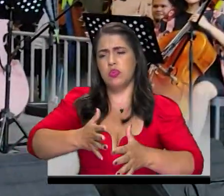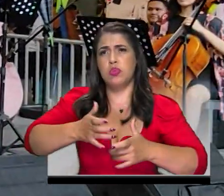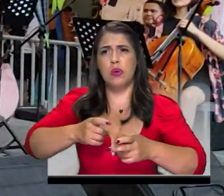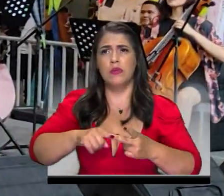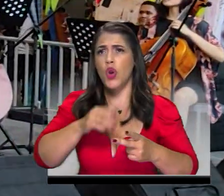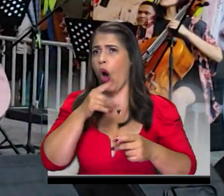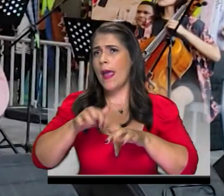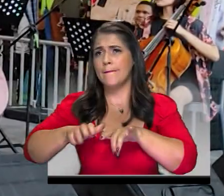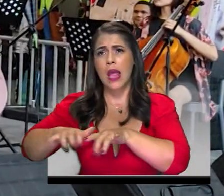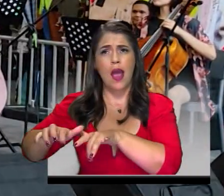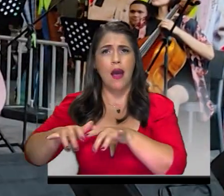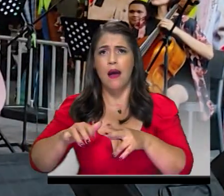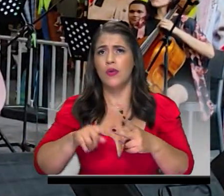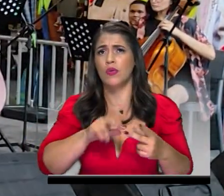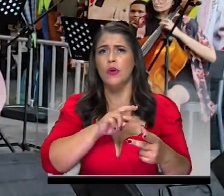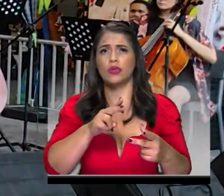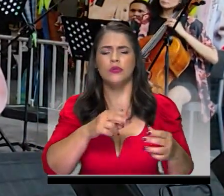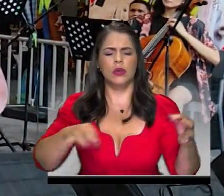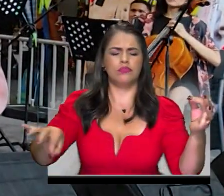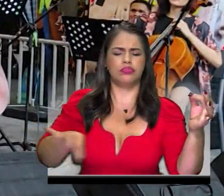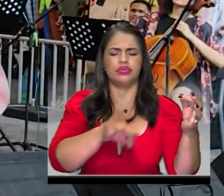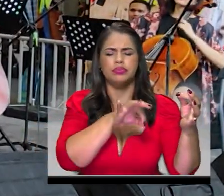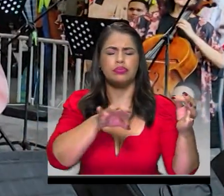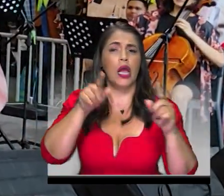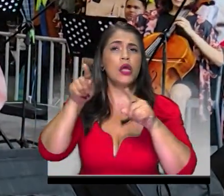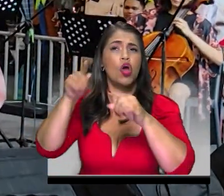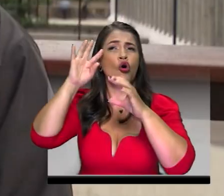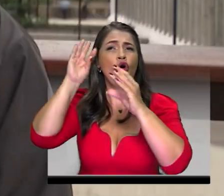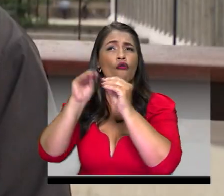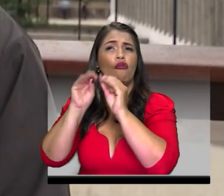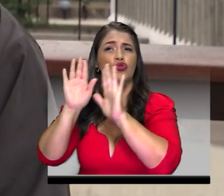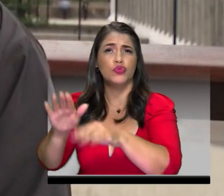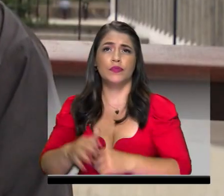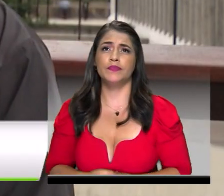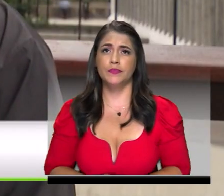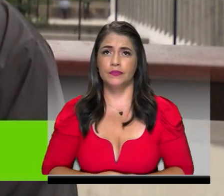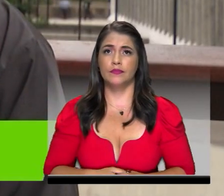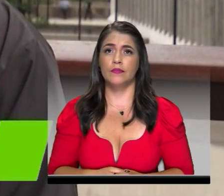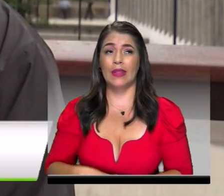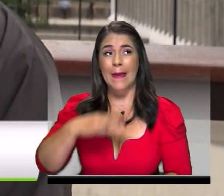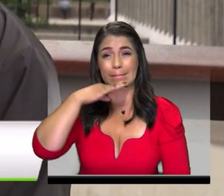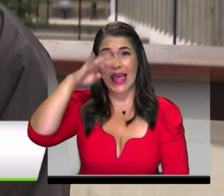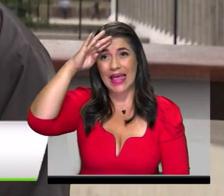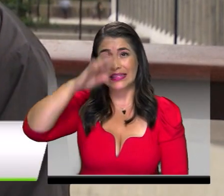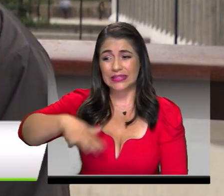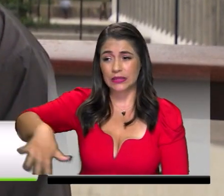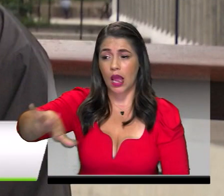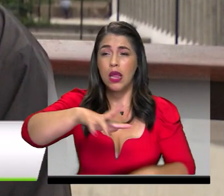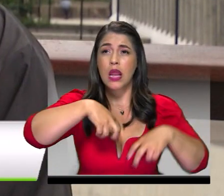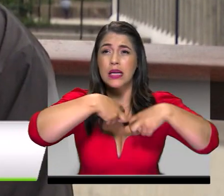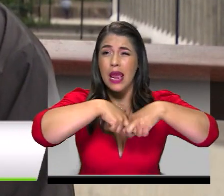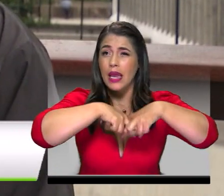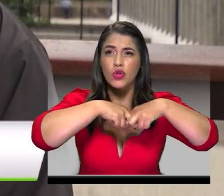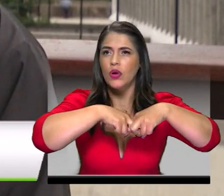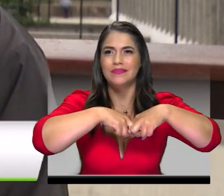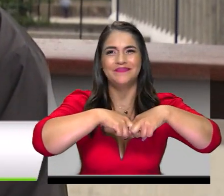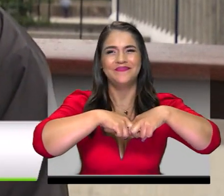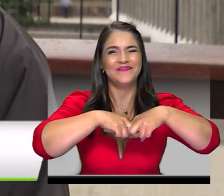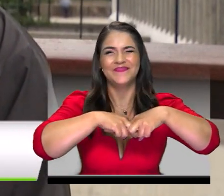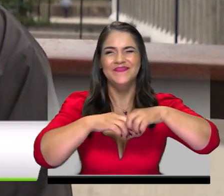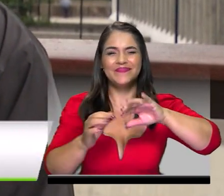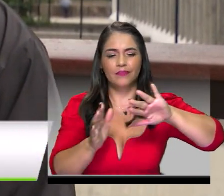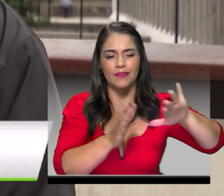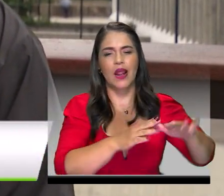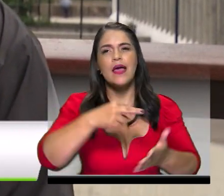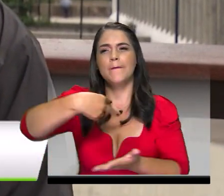o piano por lo que adapta las canciones a su propio formato medellín no sólo es la capital del reggaeton sino que también es la capital del